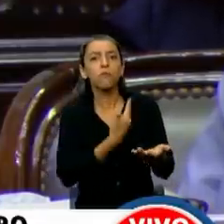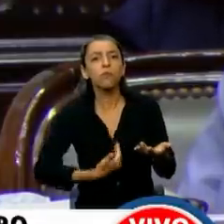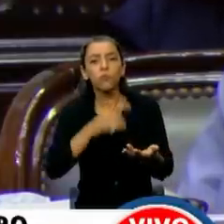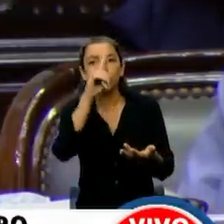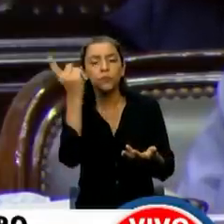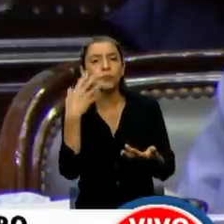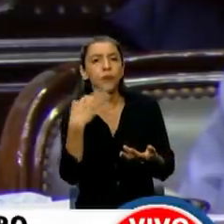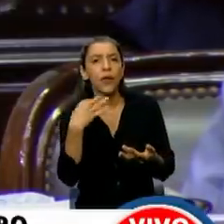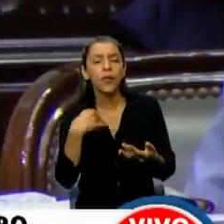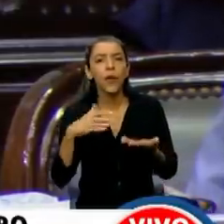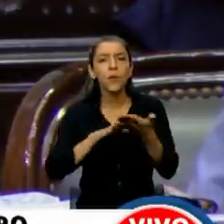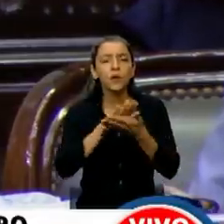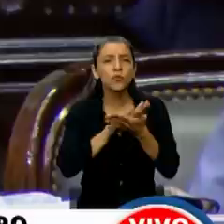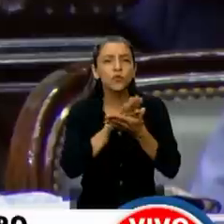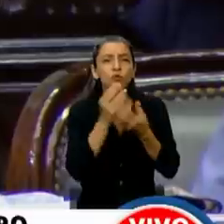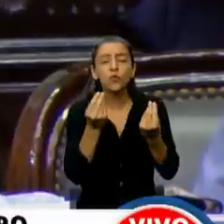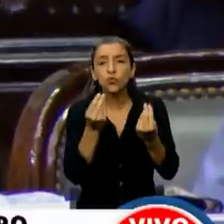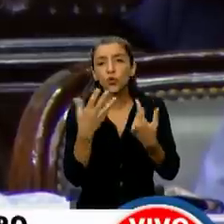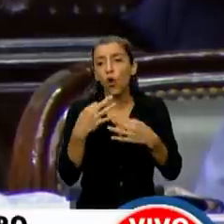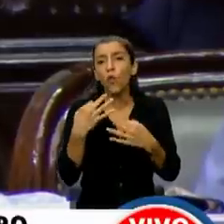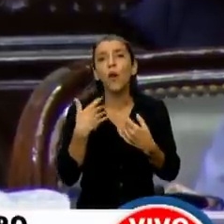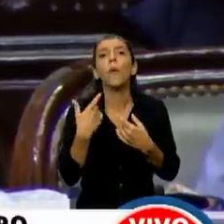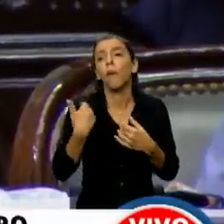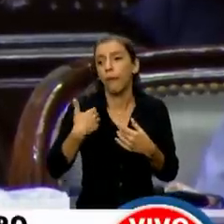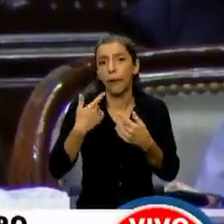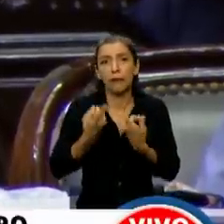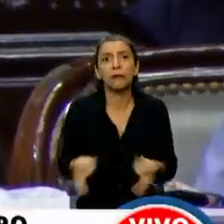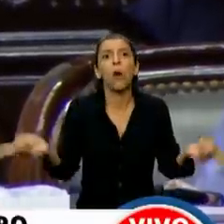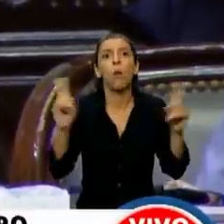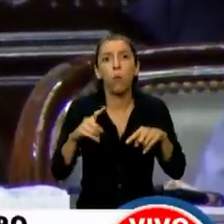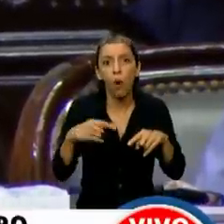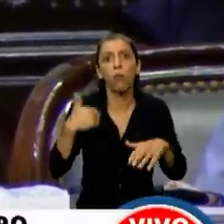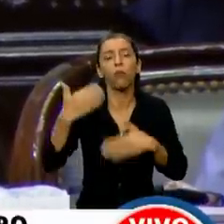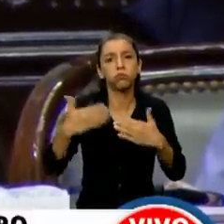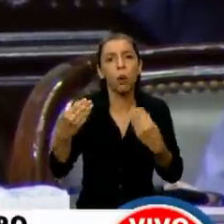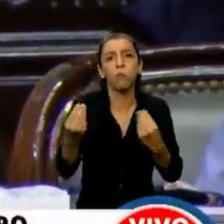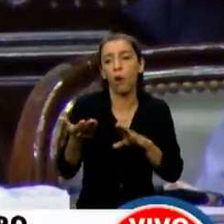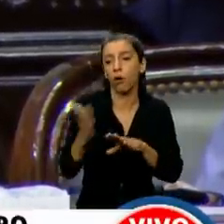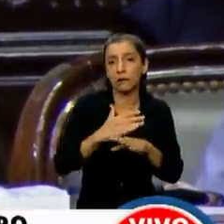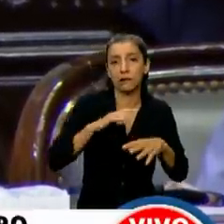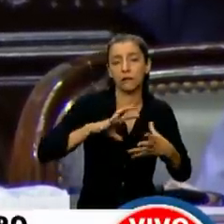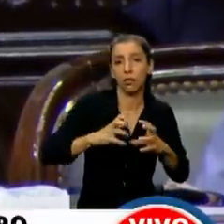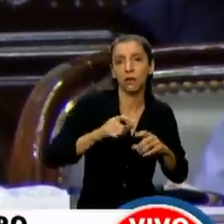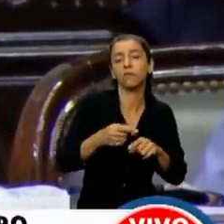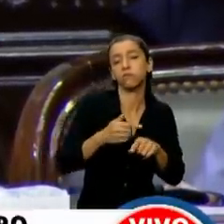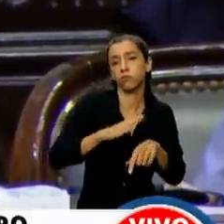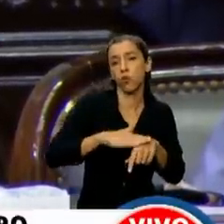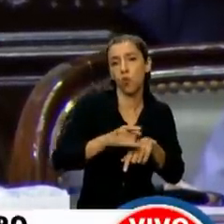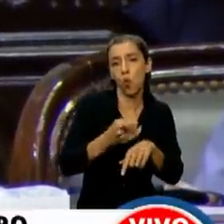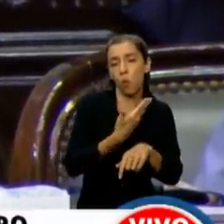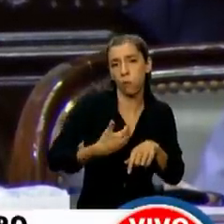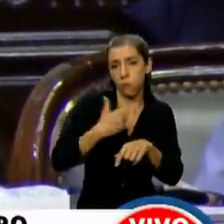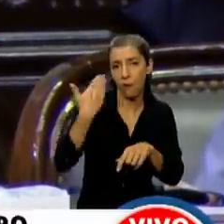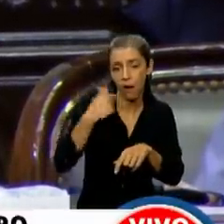recuperar a la argentina de la doble crisis la crisis de las políticas macristas la